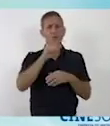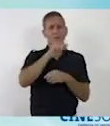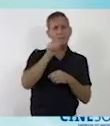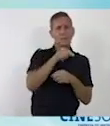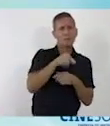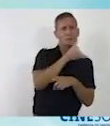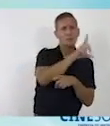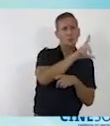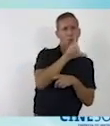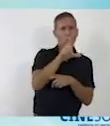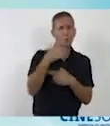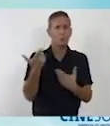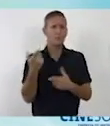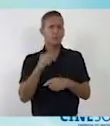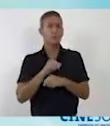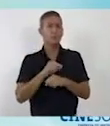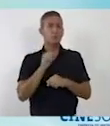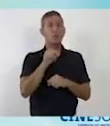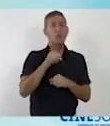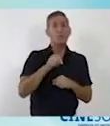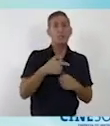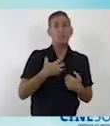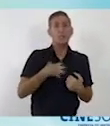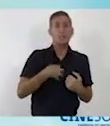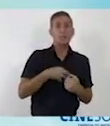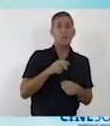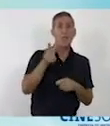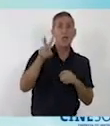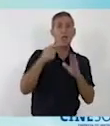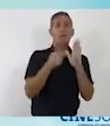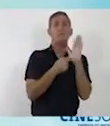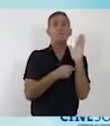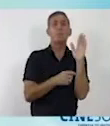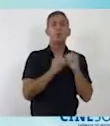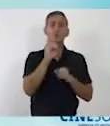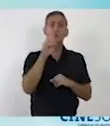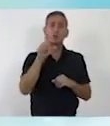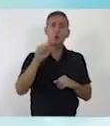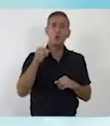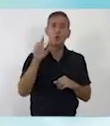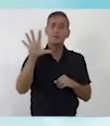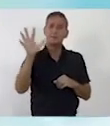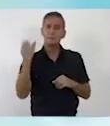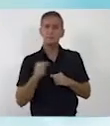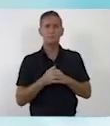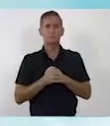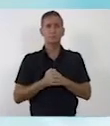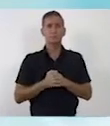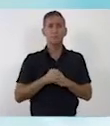los litros. Y nos queda también que el valor es 0,5.